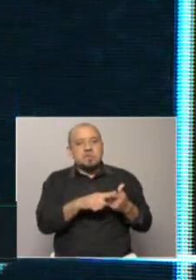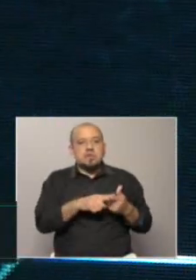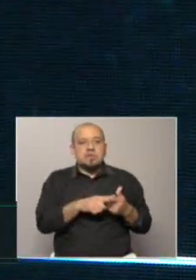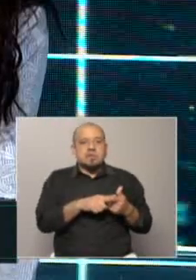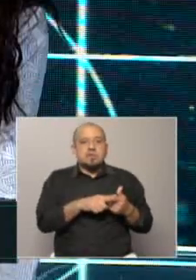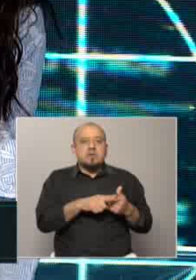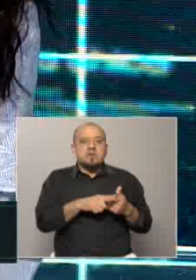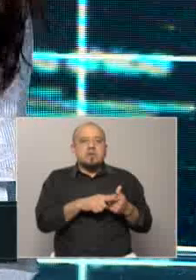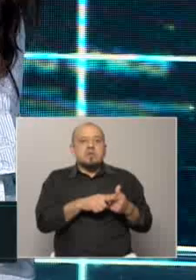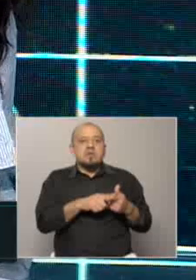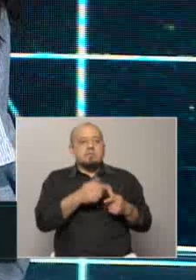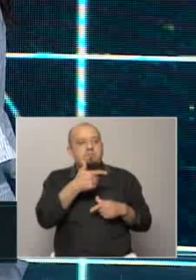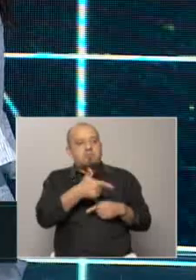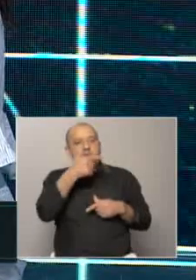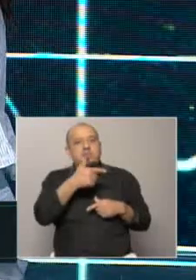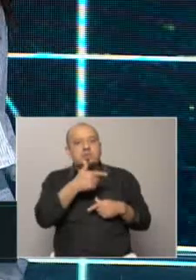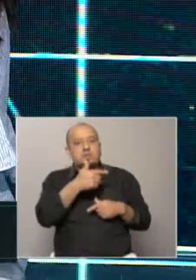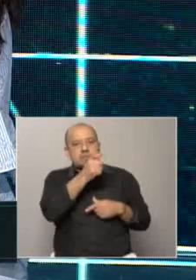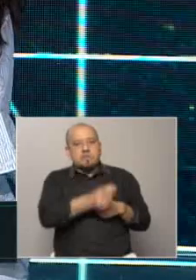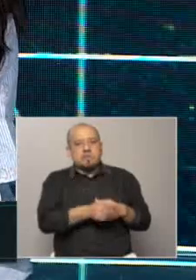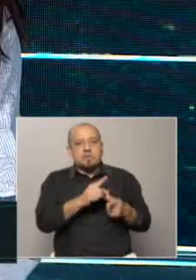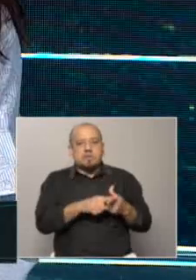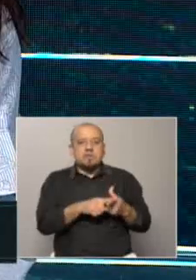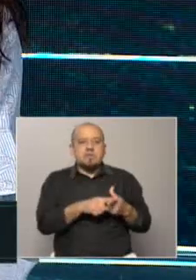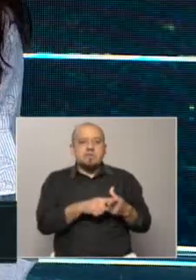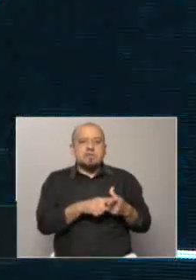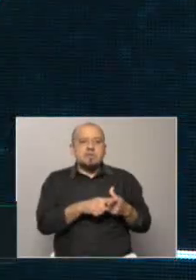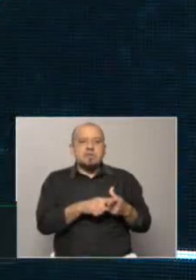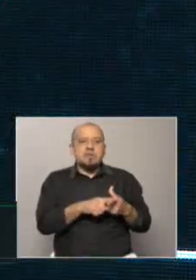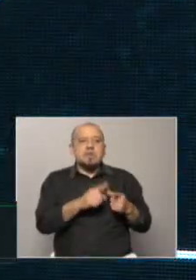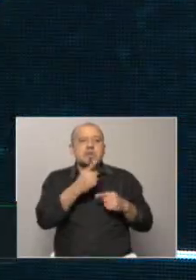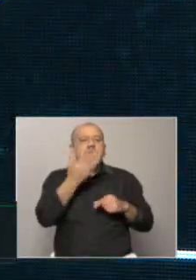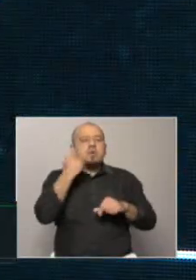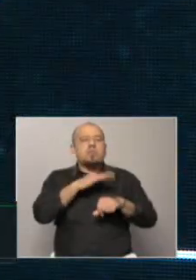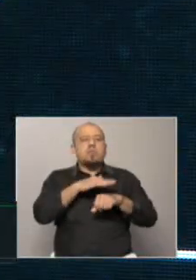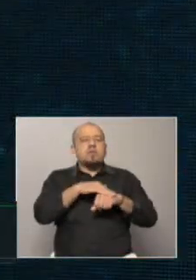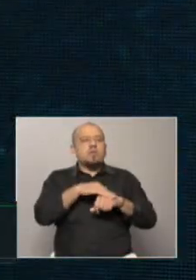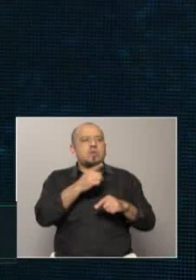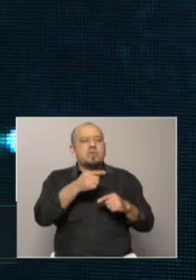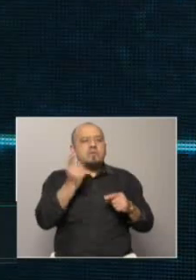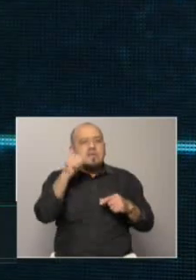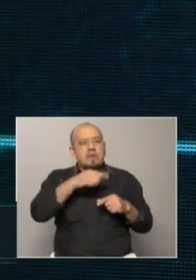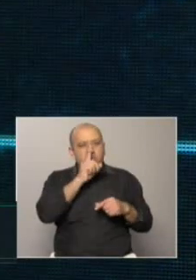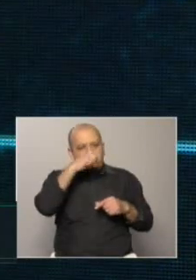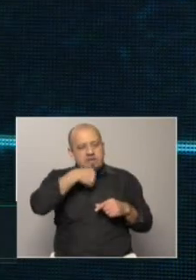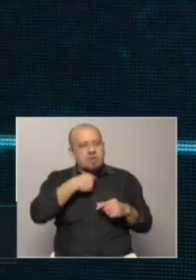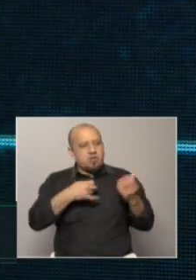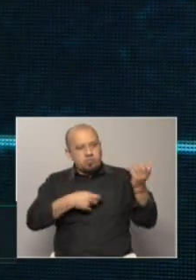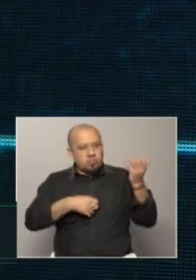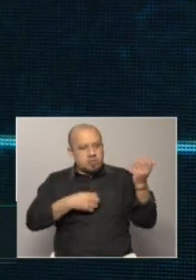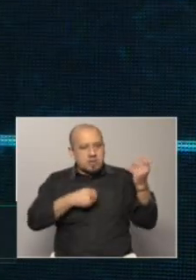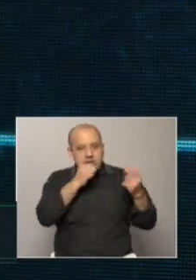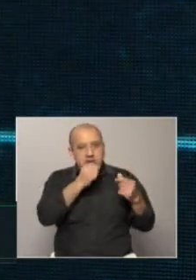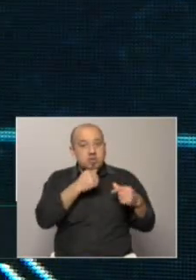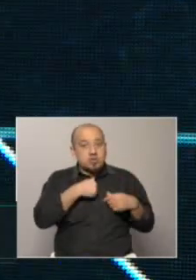Mató a un amigo. Mató a una persona. Está preso, ¿no? Está preso. Sí, sí, sí. Está preso. En aquel momento no estaba preso, en aquel momento venía a tocar acá en Montevideo y